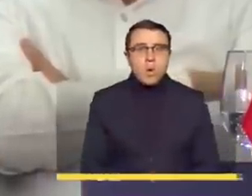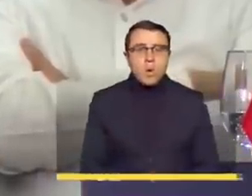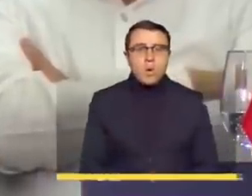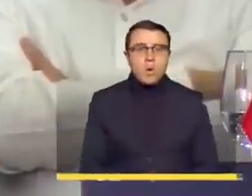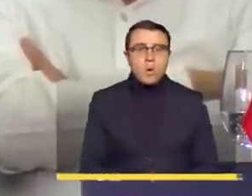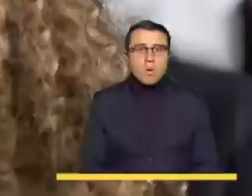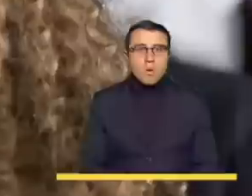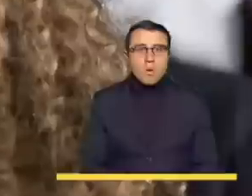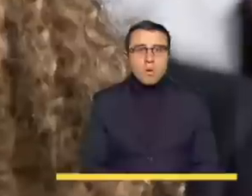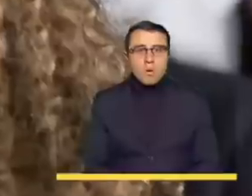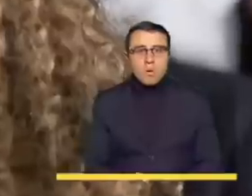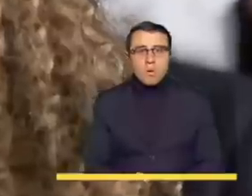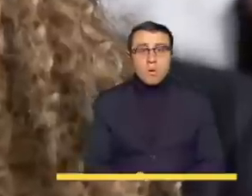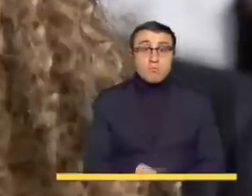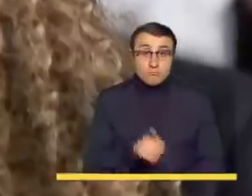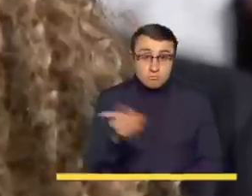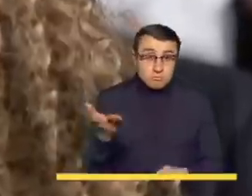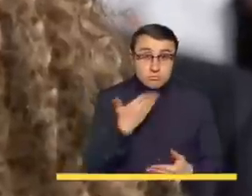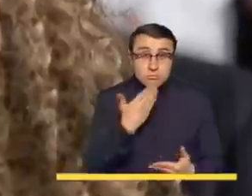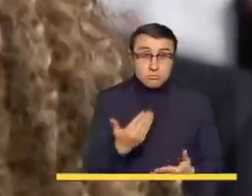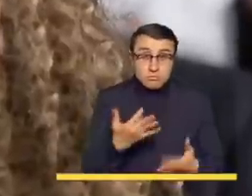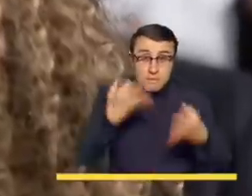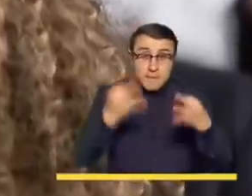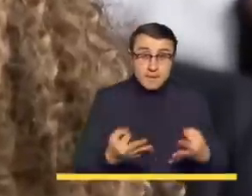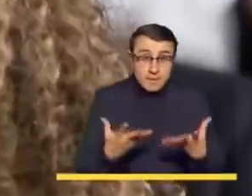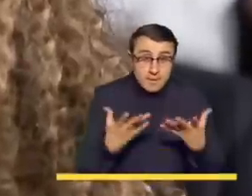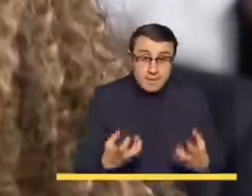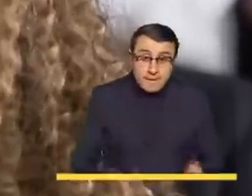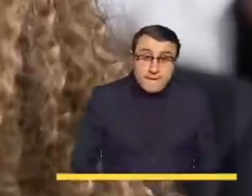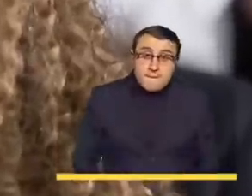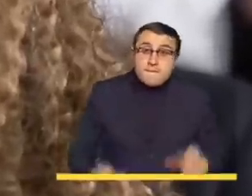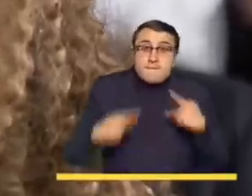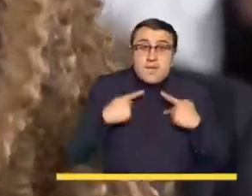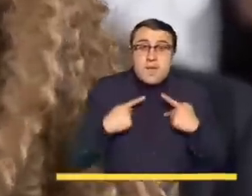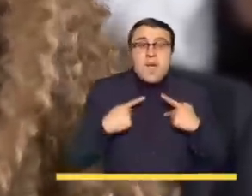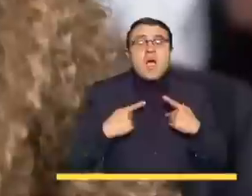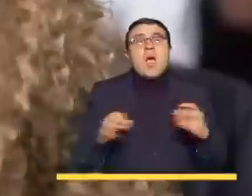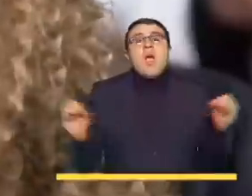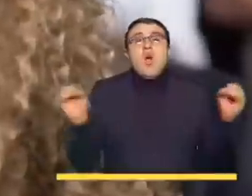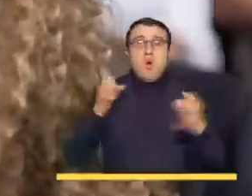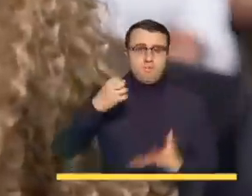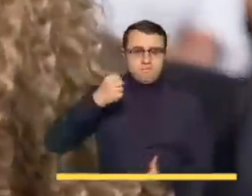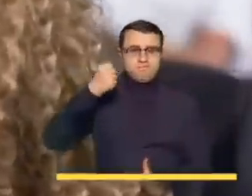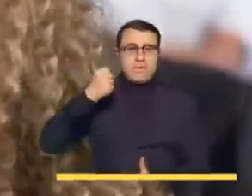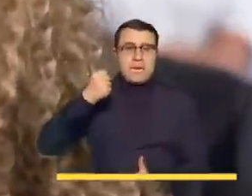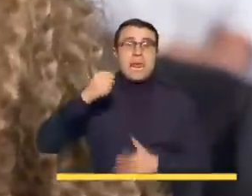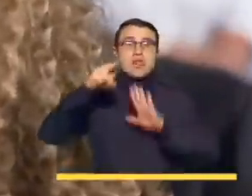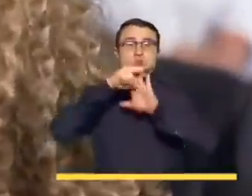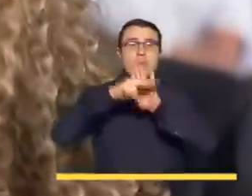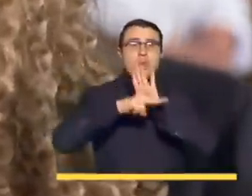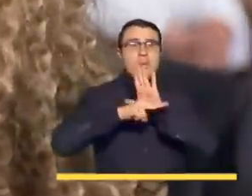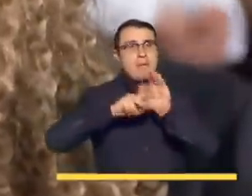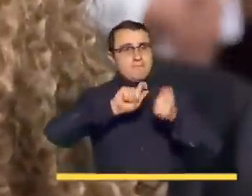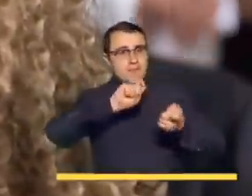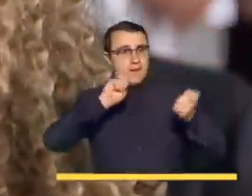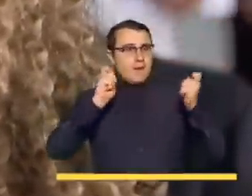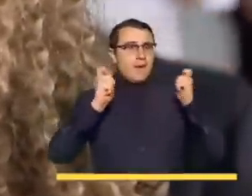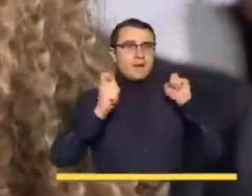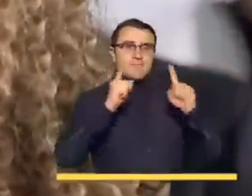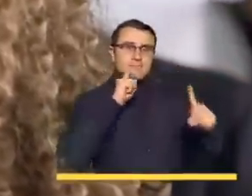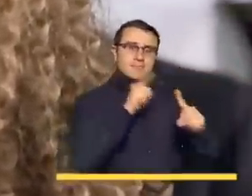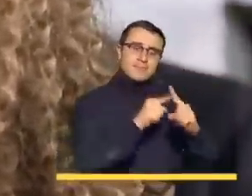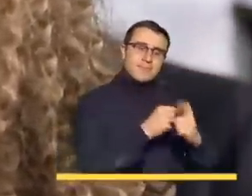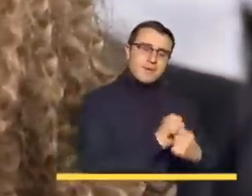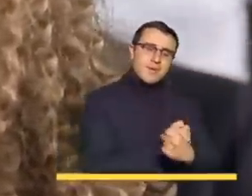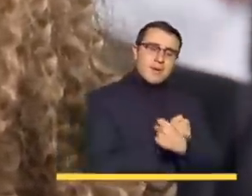Si quieren realmente la vida, o regulen ese capitalismo para que haya espacios de amor y solidaridad